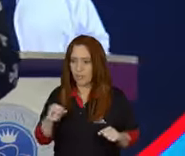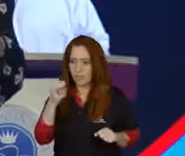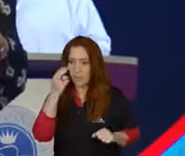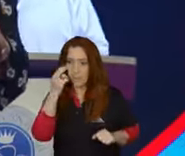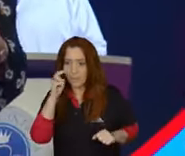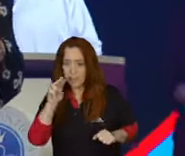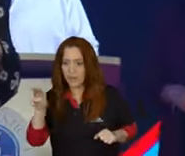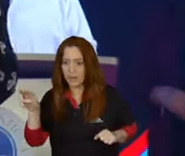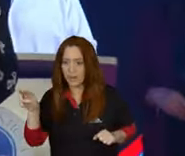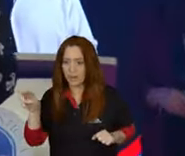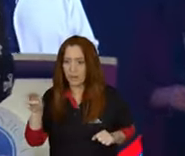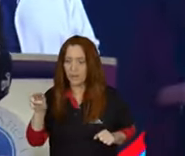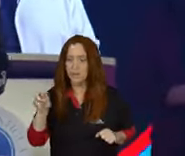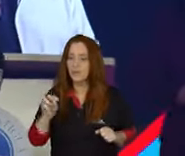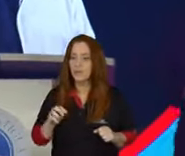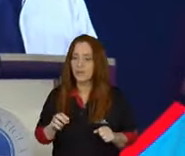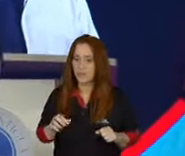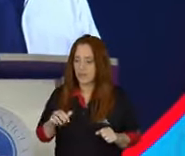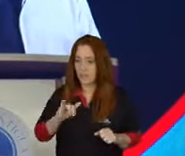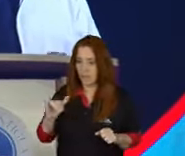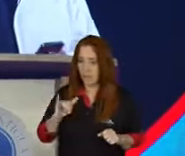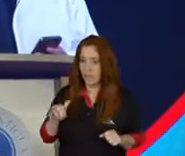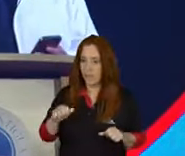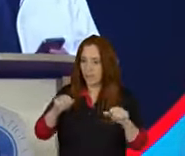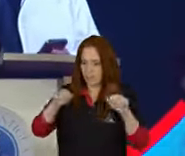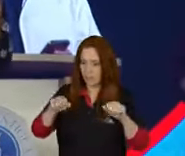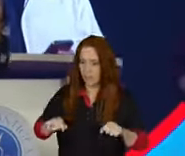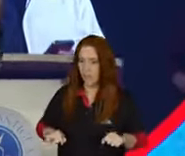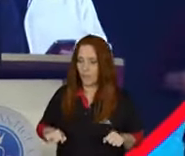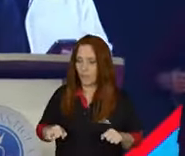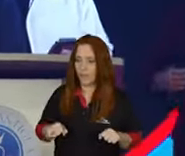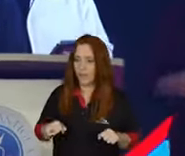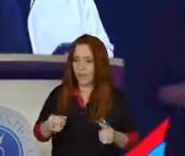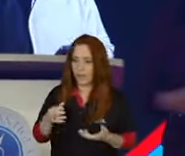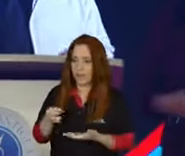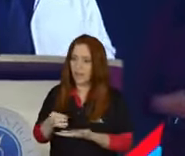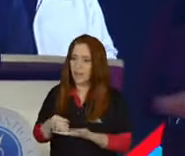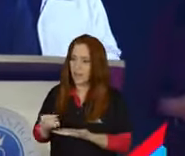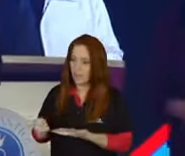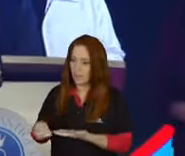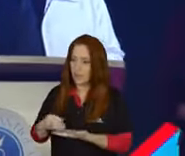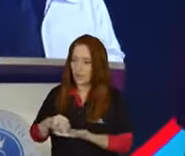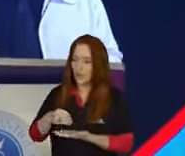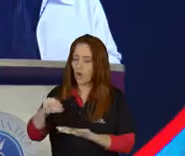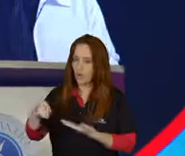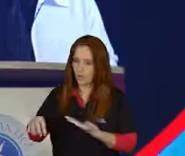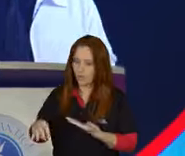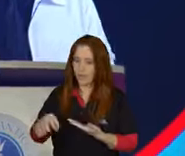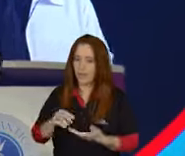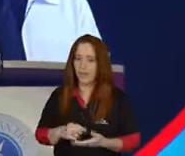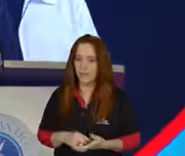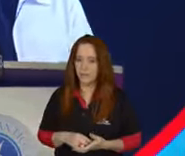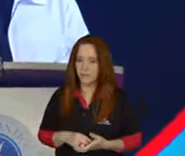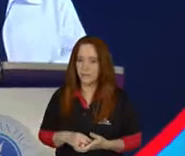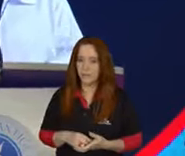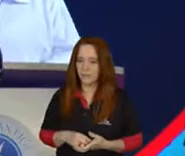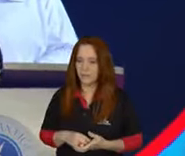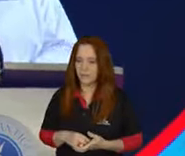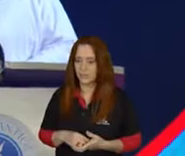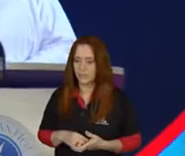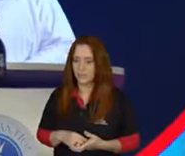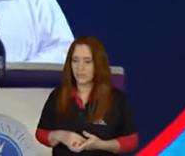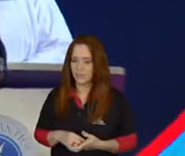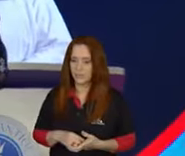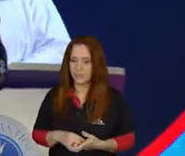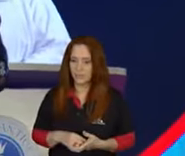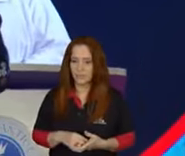de ATH móvil o a través de PayPal o por correo, ahí están las directrices.